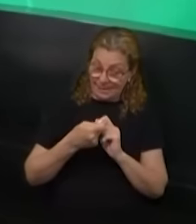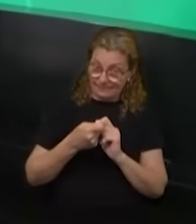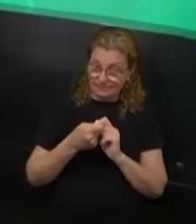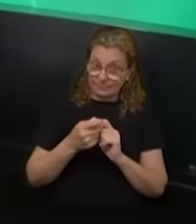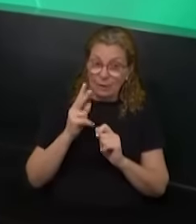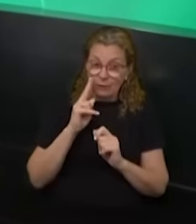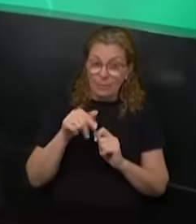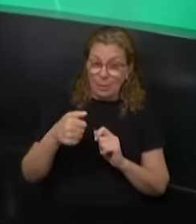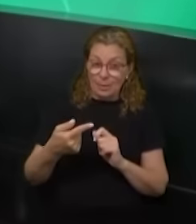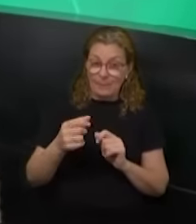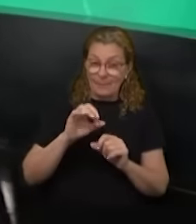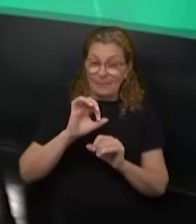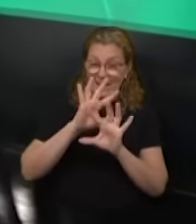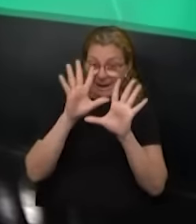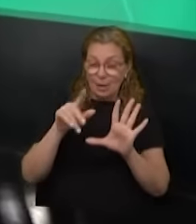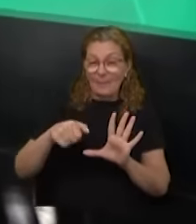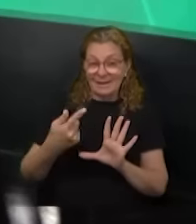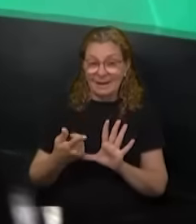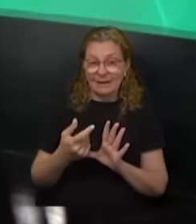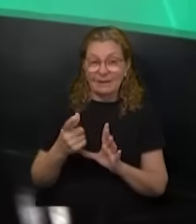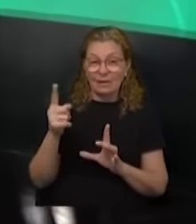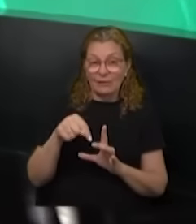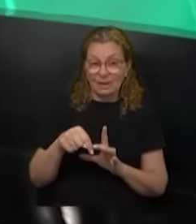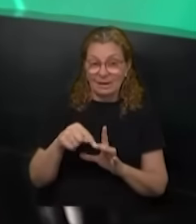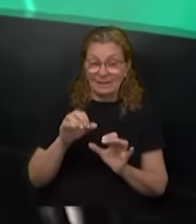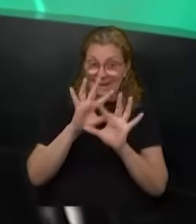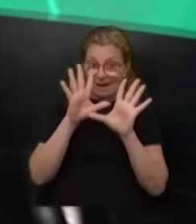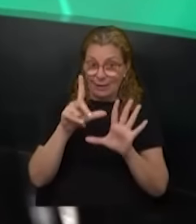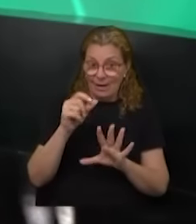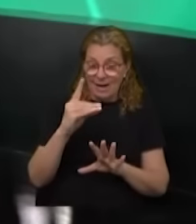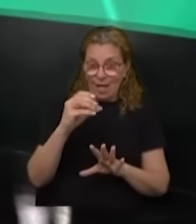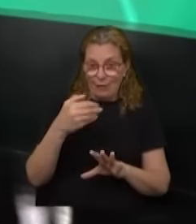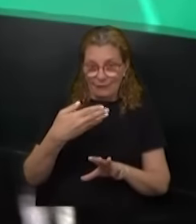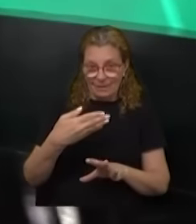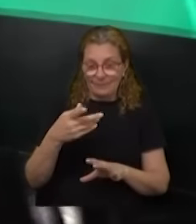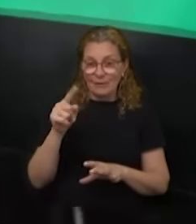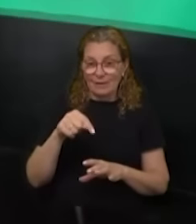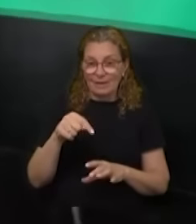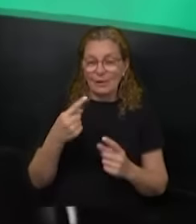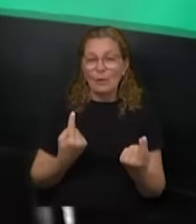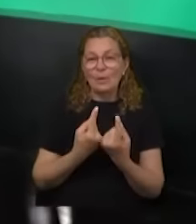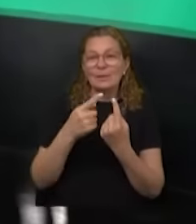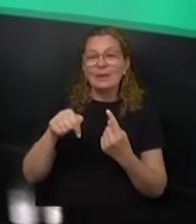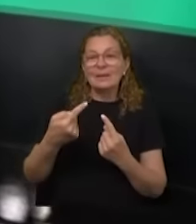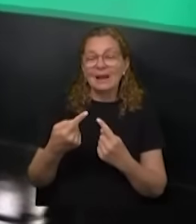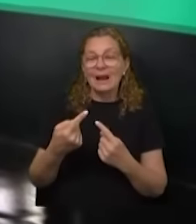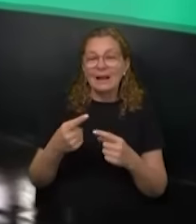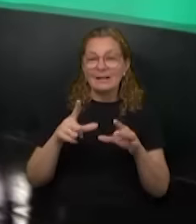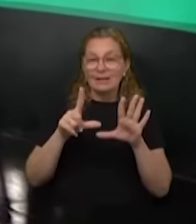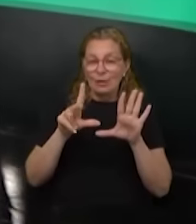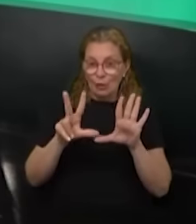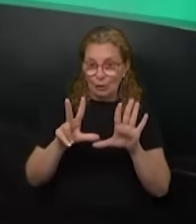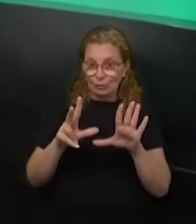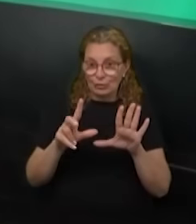tendremos un poquito más claro mañana eh Ya viene y eso está claro lado B a la pantalla de TV ciudad el reencuentro con las noticias será mañana a las